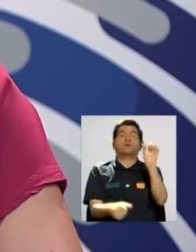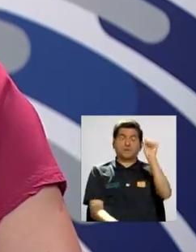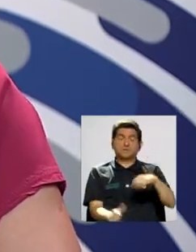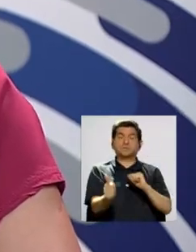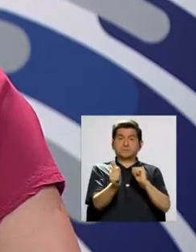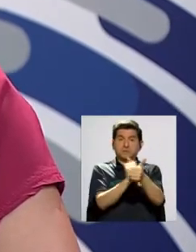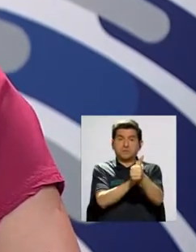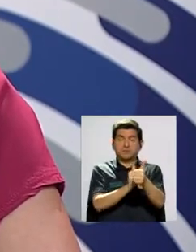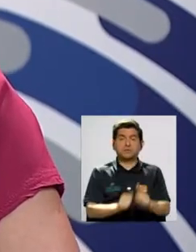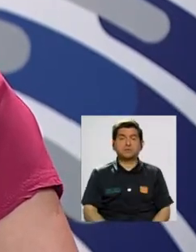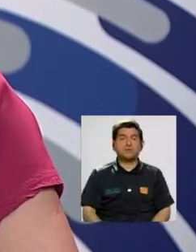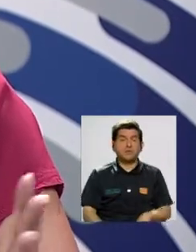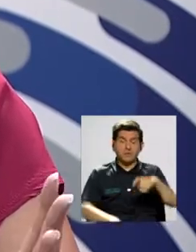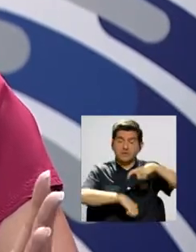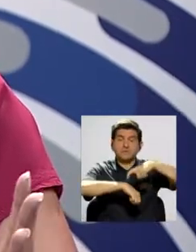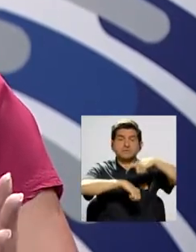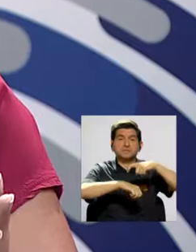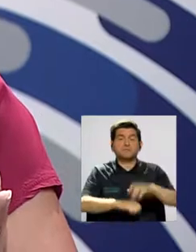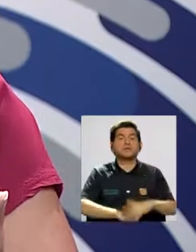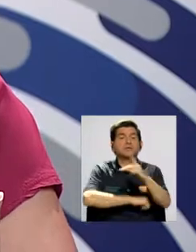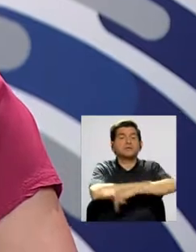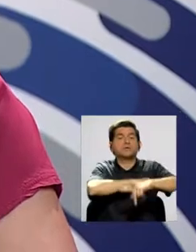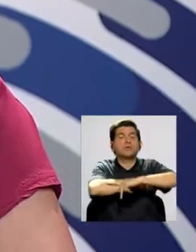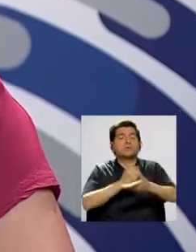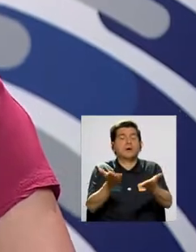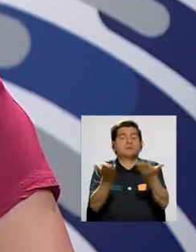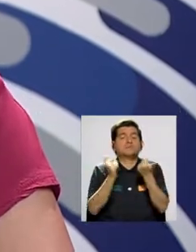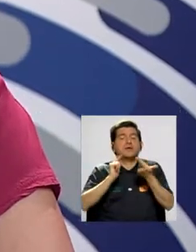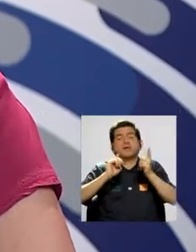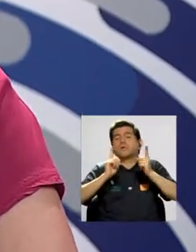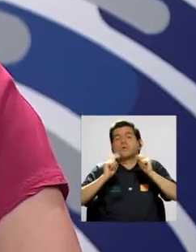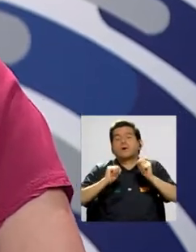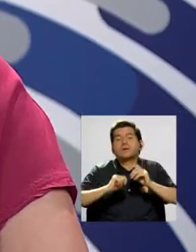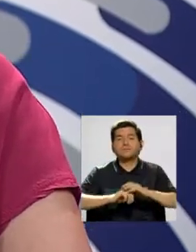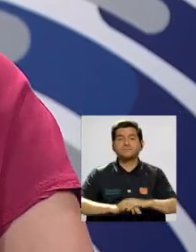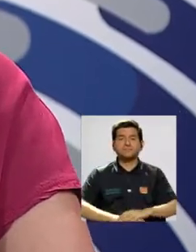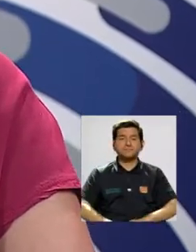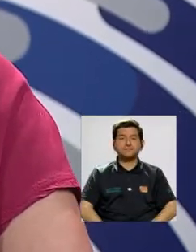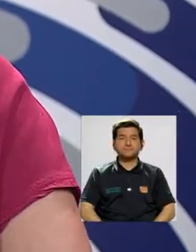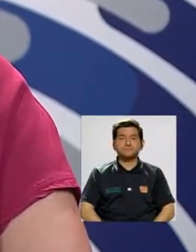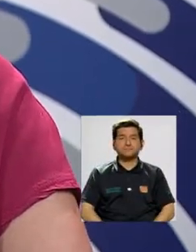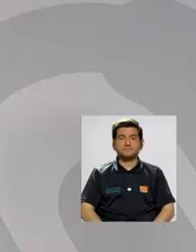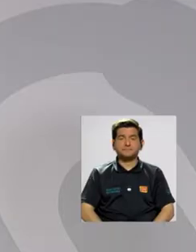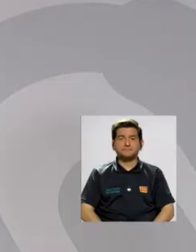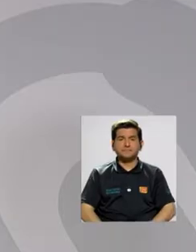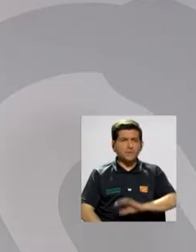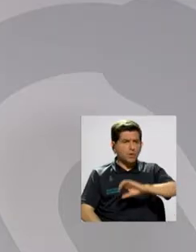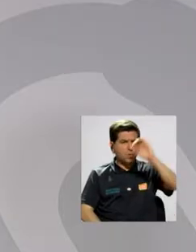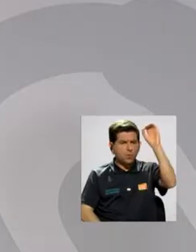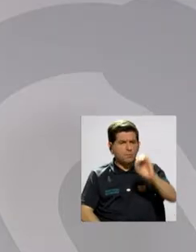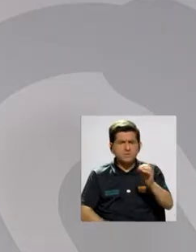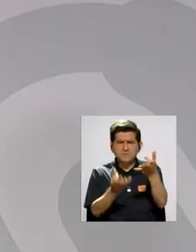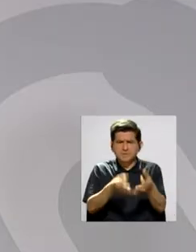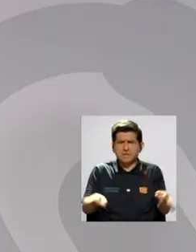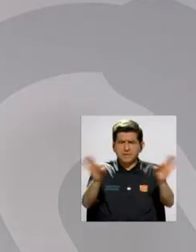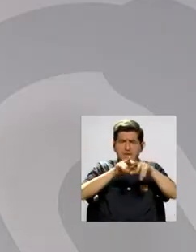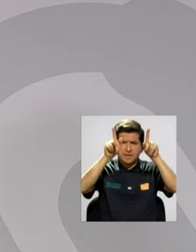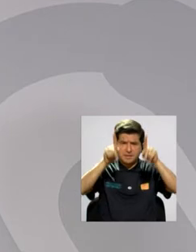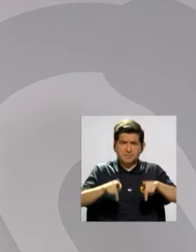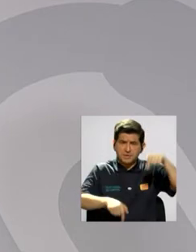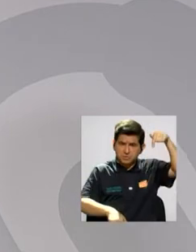pasado y ahora toca decir, bueno, ¿cuál es el país que queremos, verdad? El gran porcentaje de las personas que